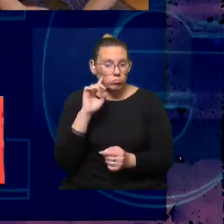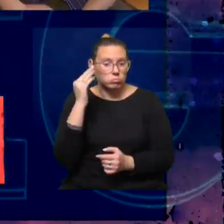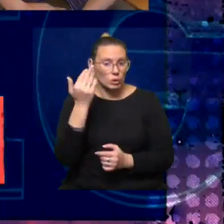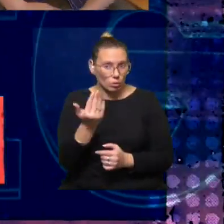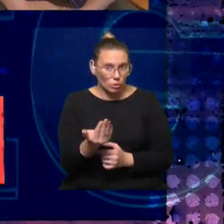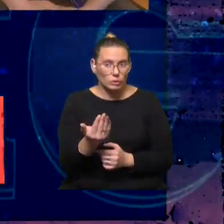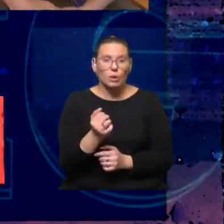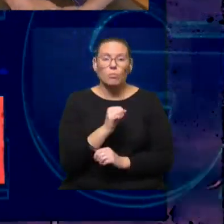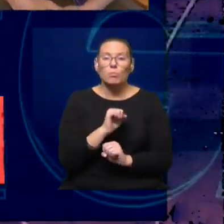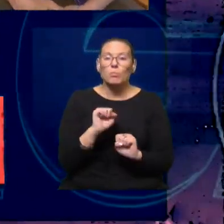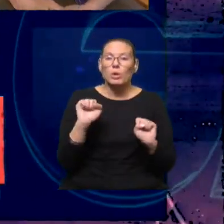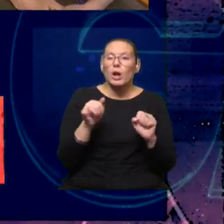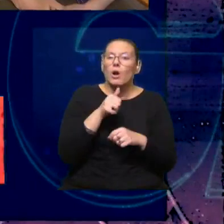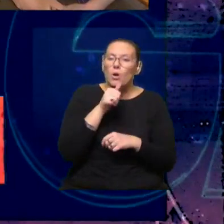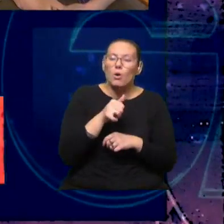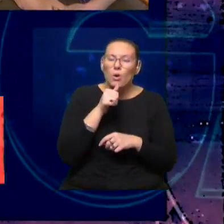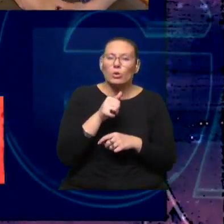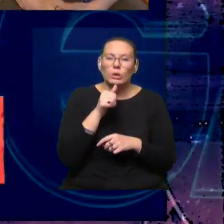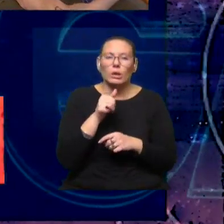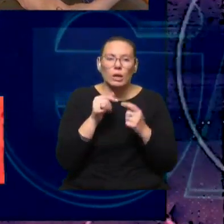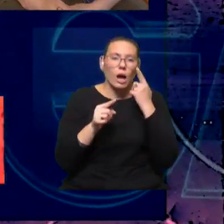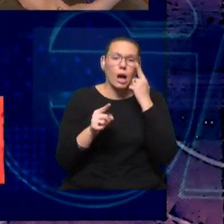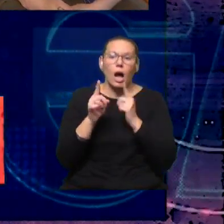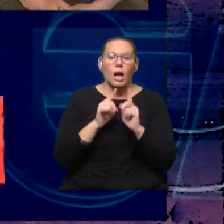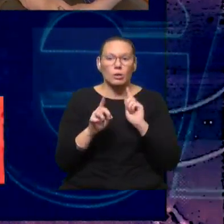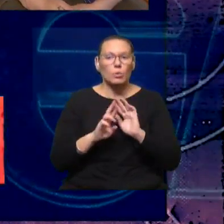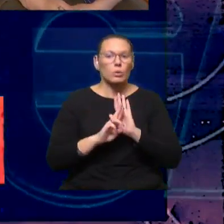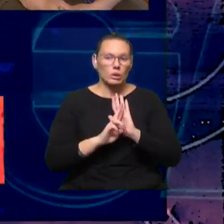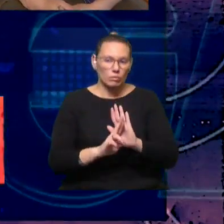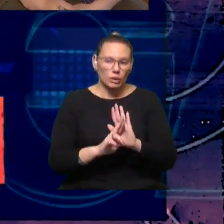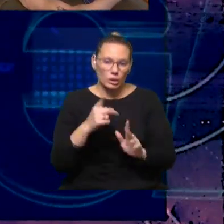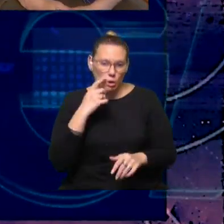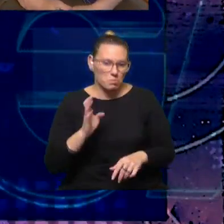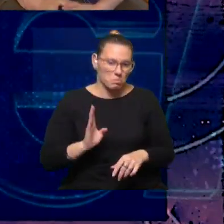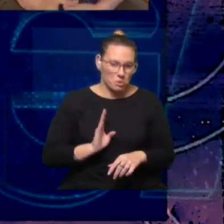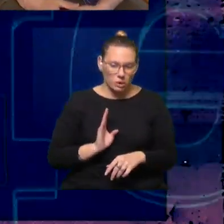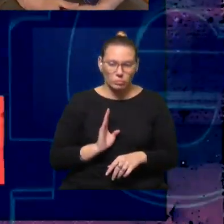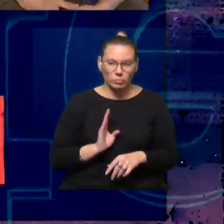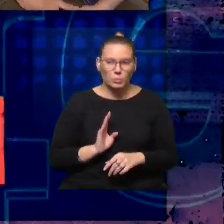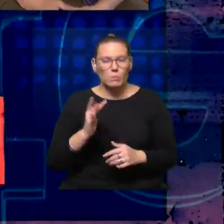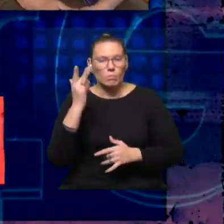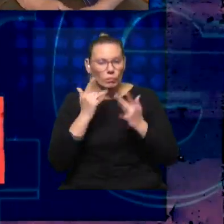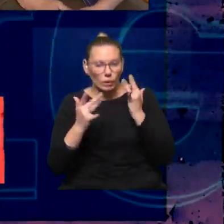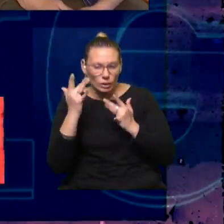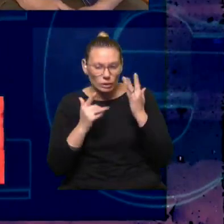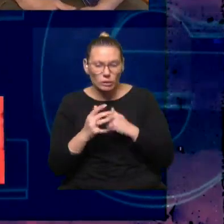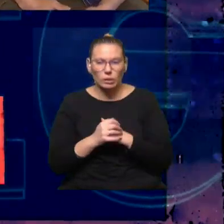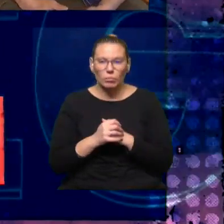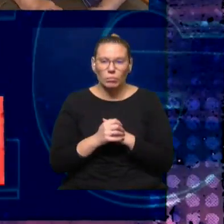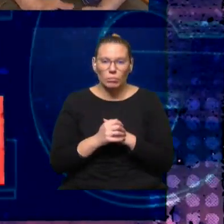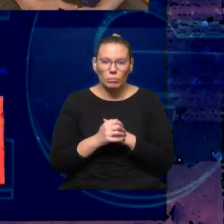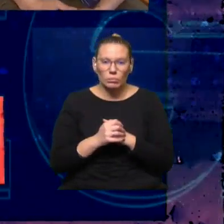Nos podés contar quizás algún referente de alguna referente que tengas artísticamente y